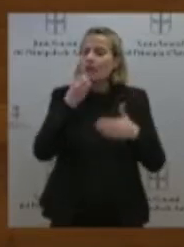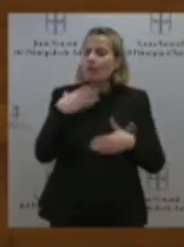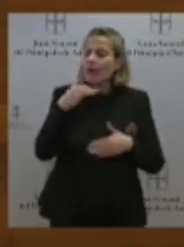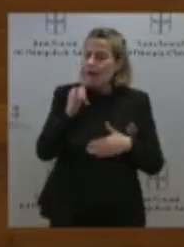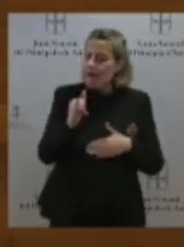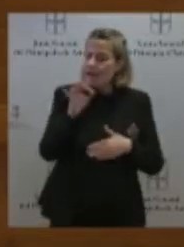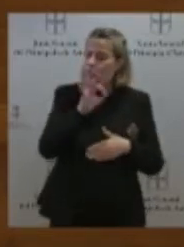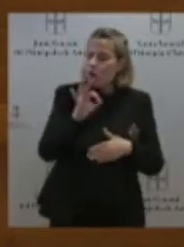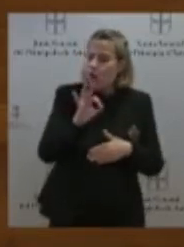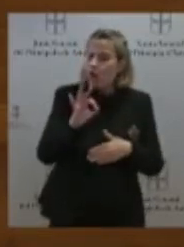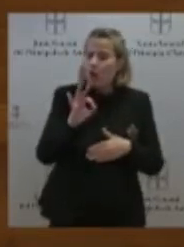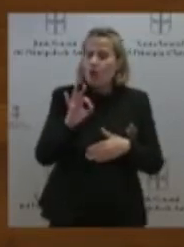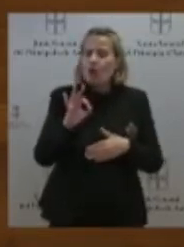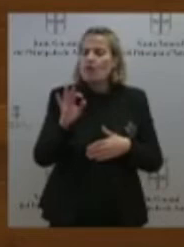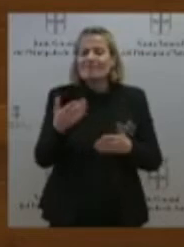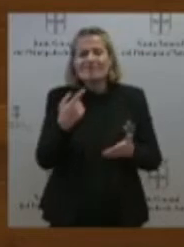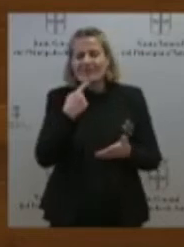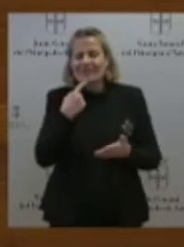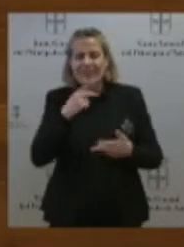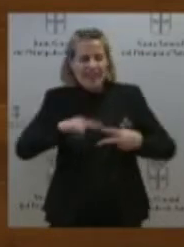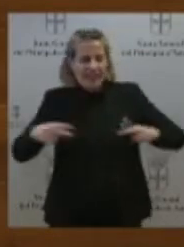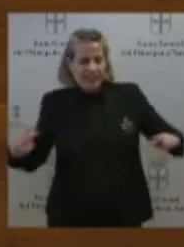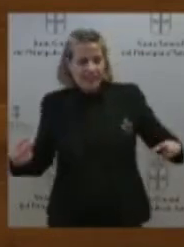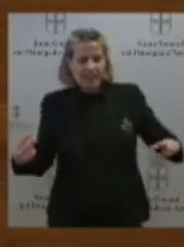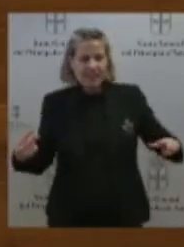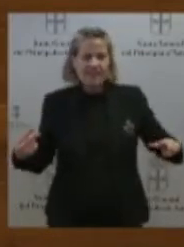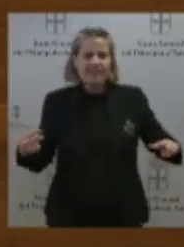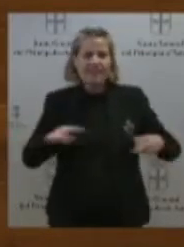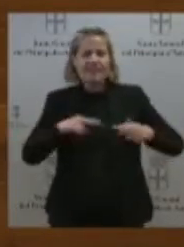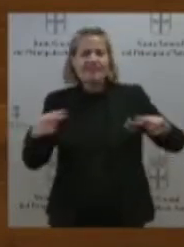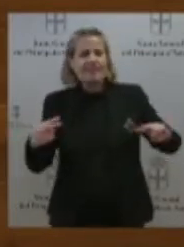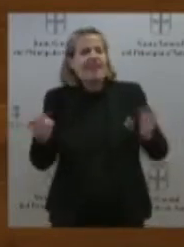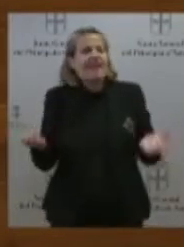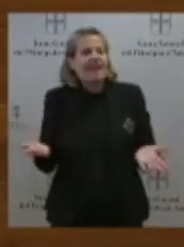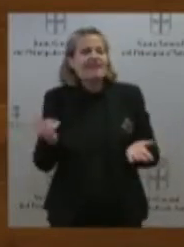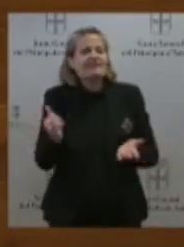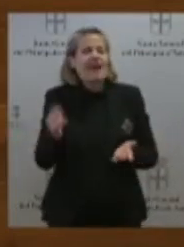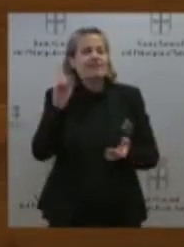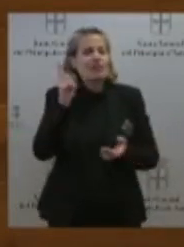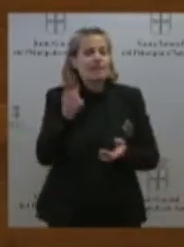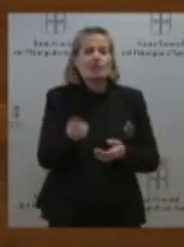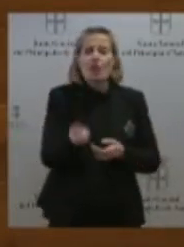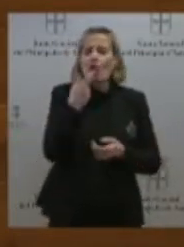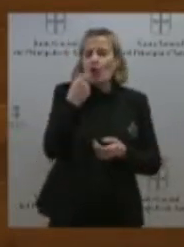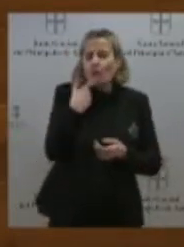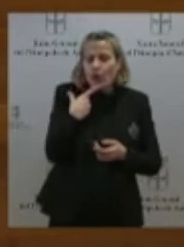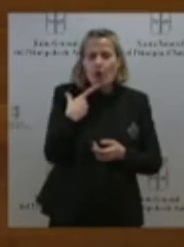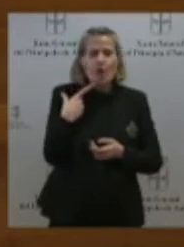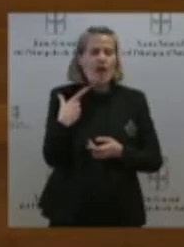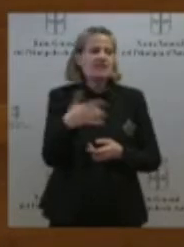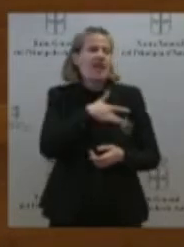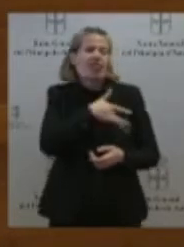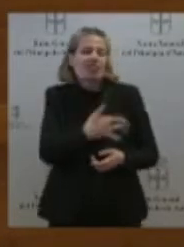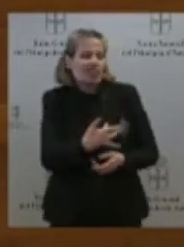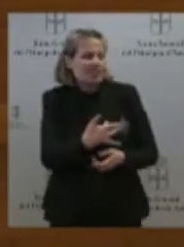la anedonia y el nihilismo, el sufrimiento afectivo y el consumo de drogas, el desamor y la pobreza, la violencia y los traumas infantiles se han